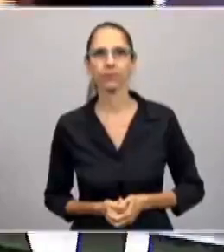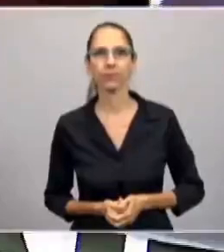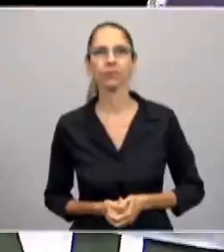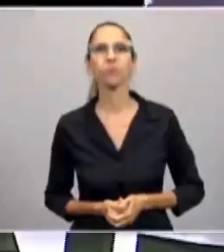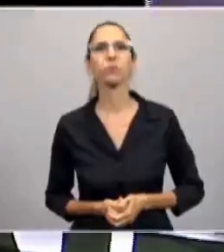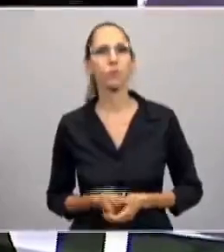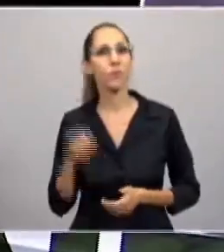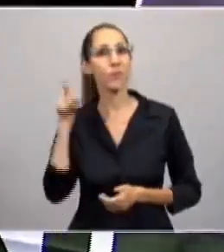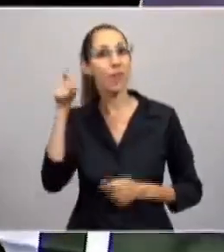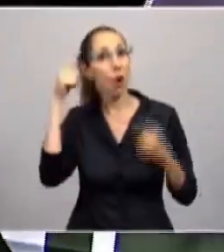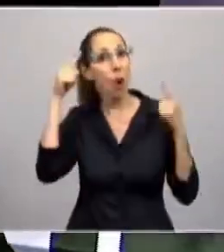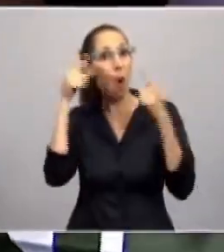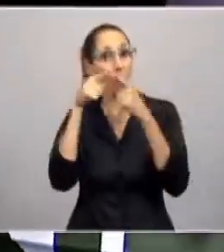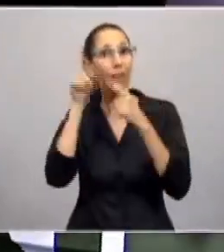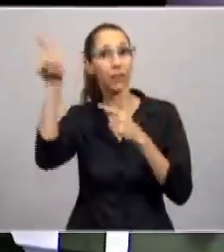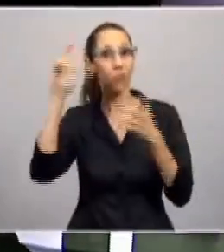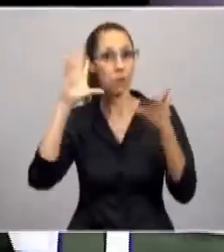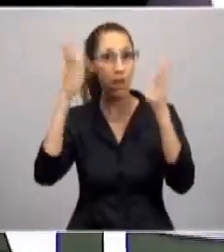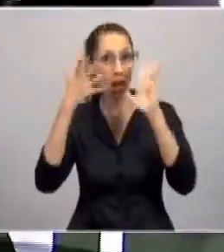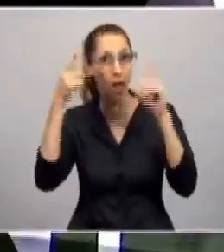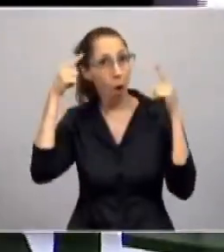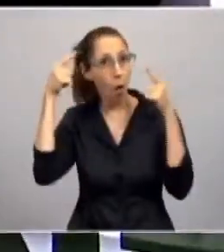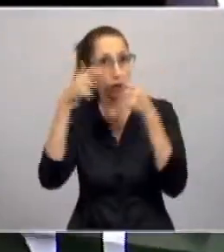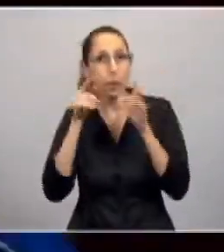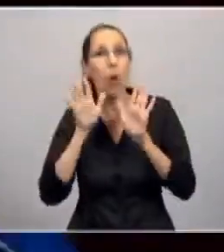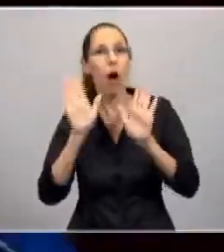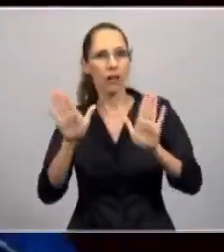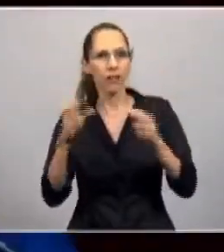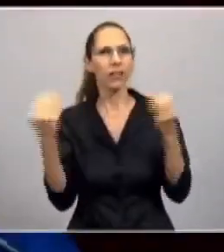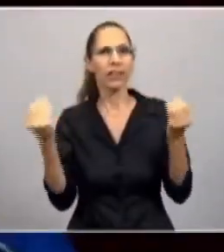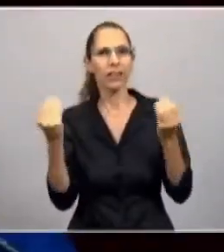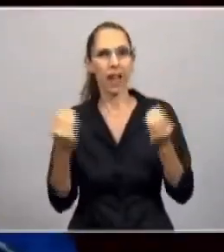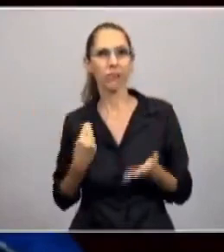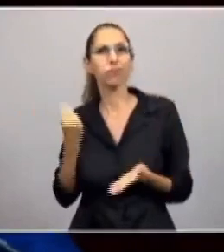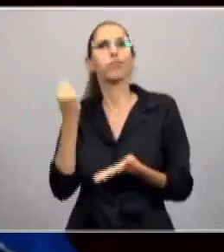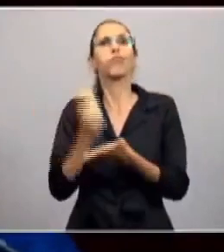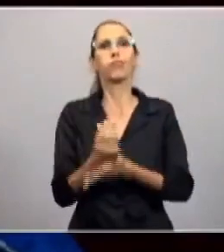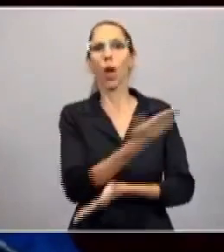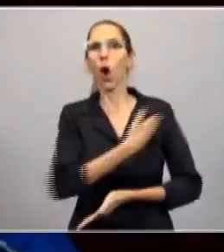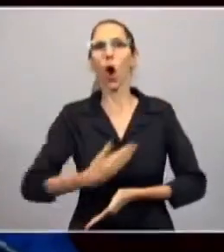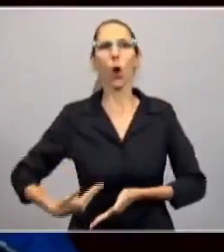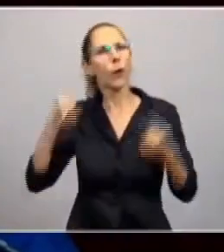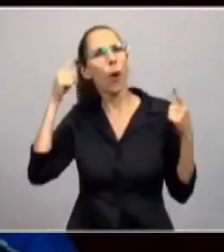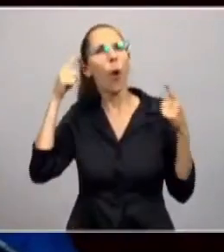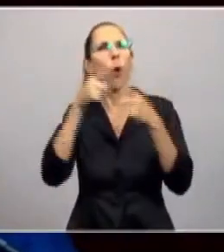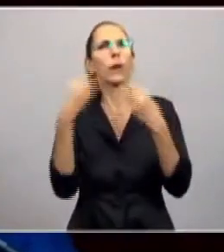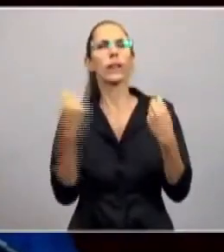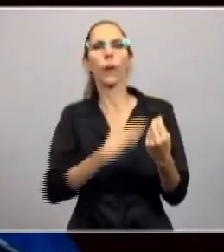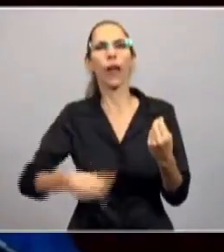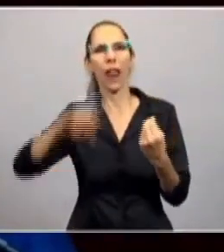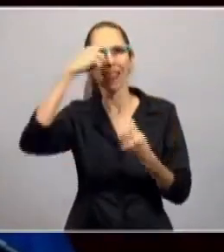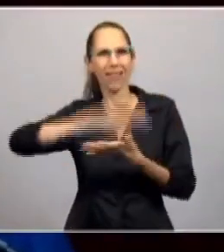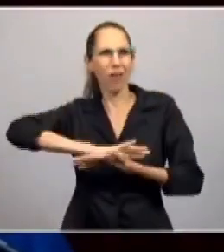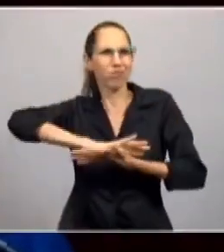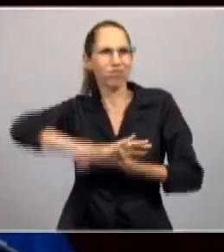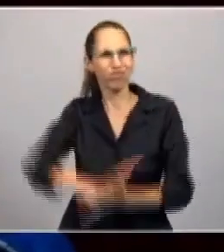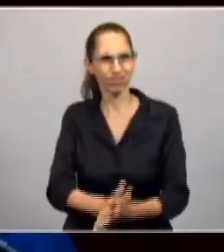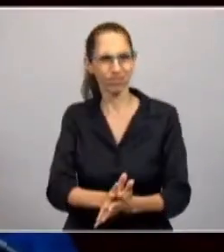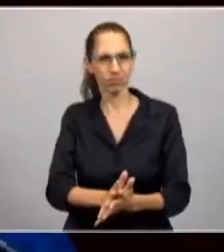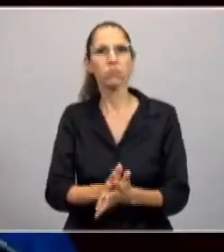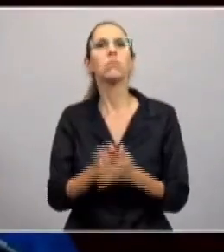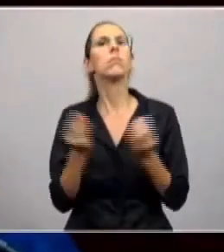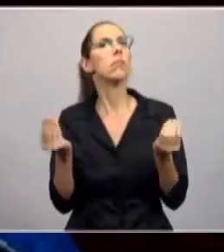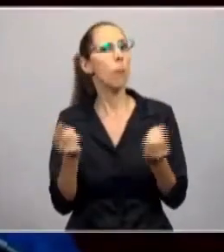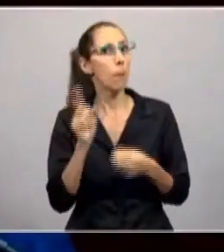Que abraza Milei, llegar al gobierno para desintegrar el Estado, tropieza, sin embargo, con